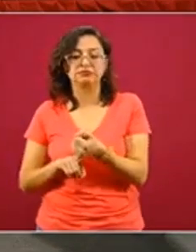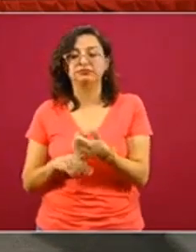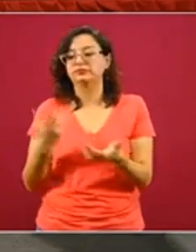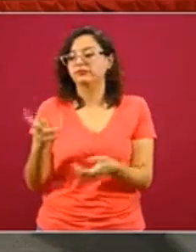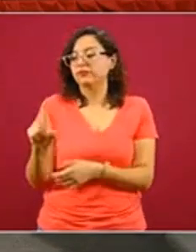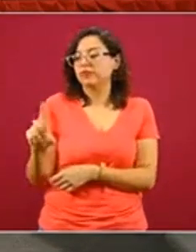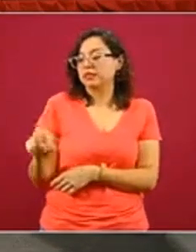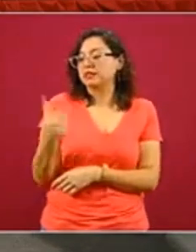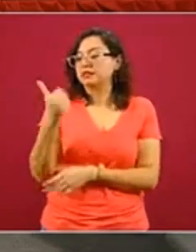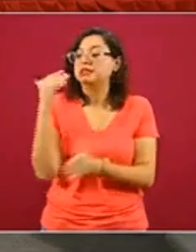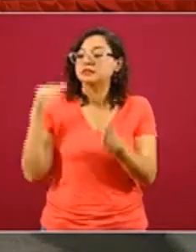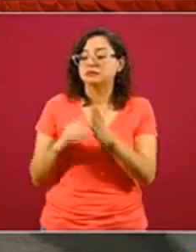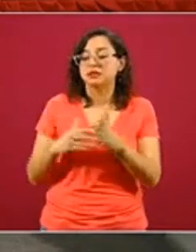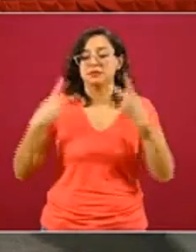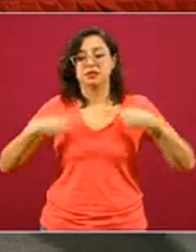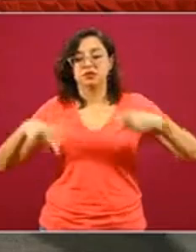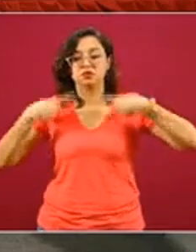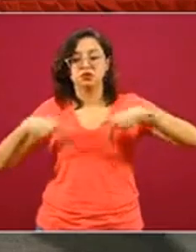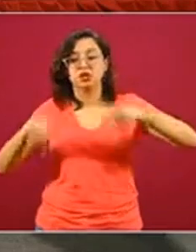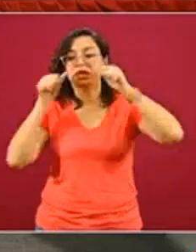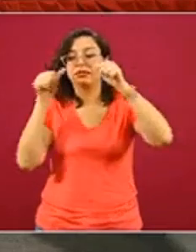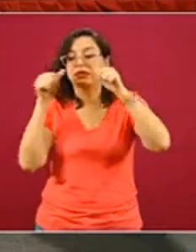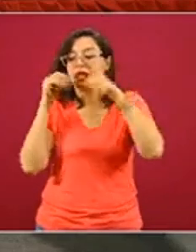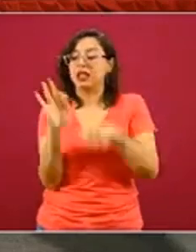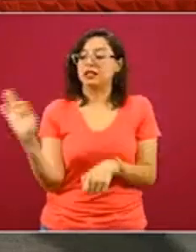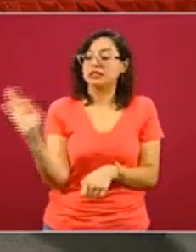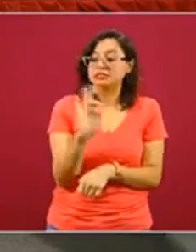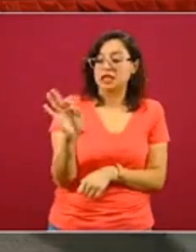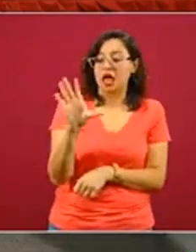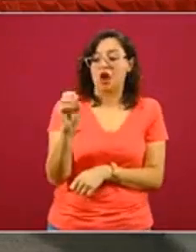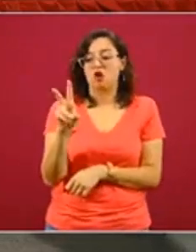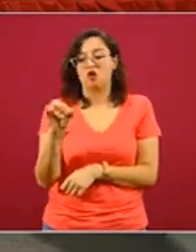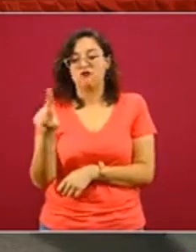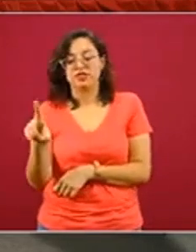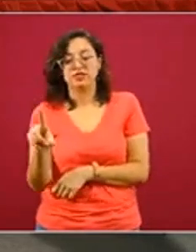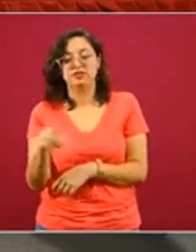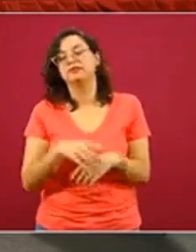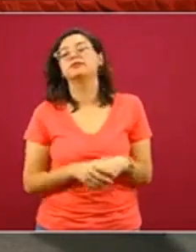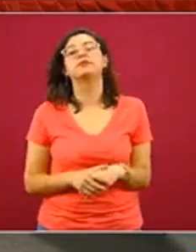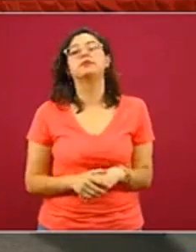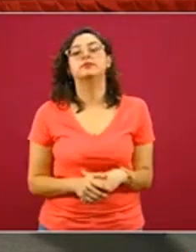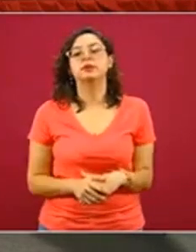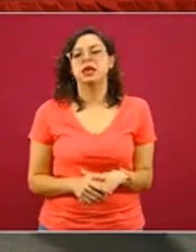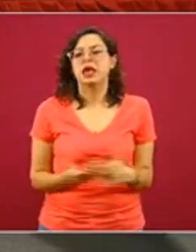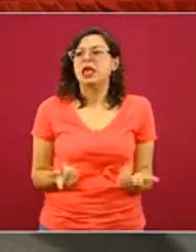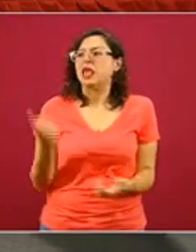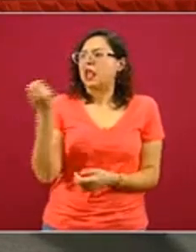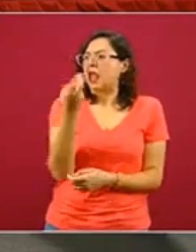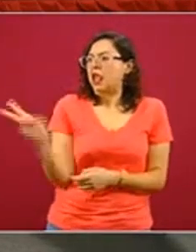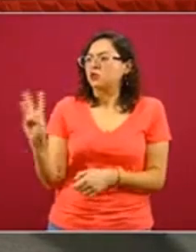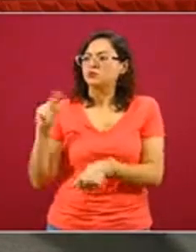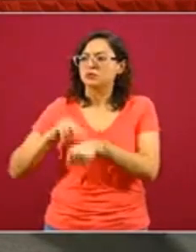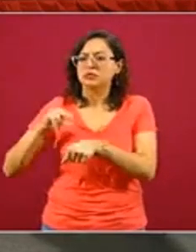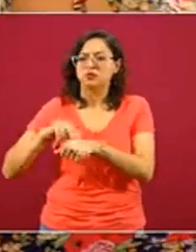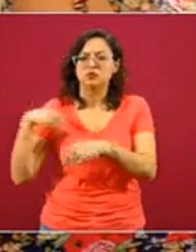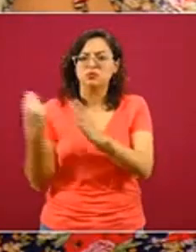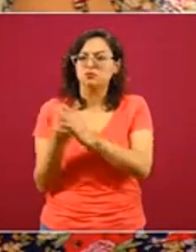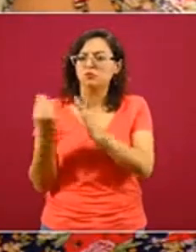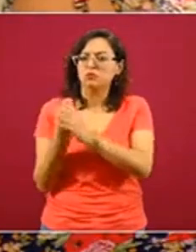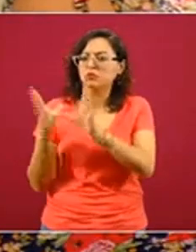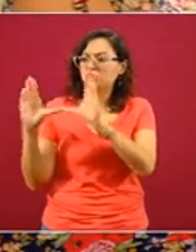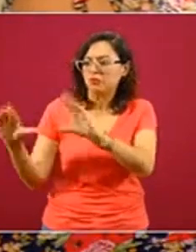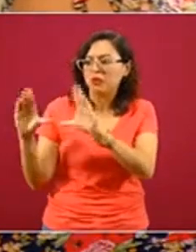36,000 al día con sospecha de COVID. Lo que quiero saber es si recibieron alguna capacitación estos médicos y si